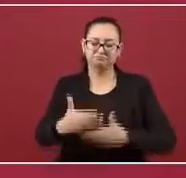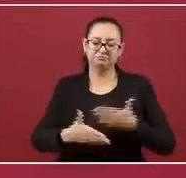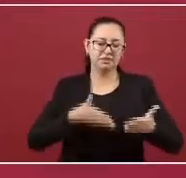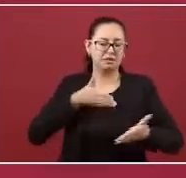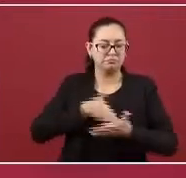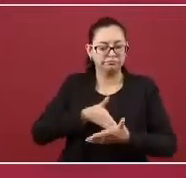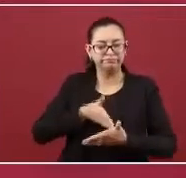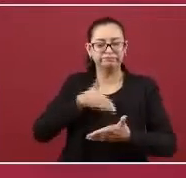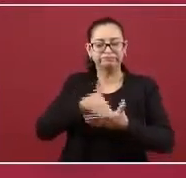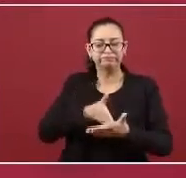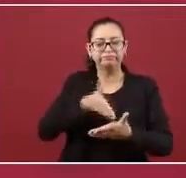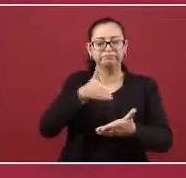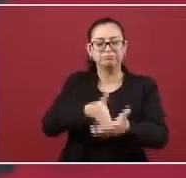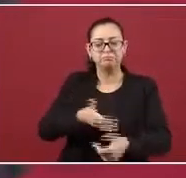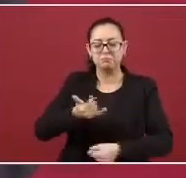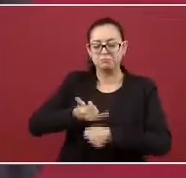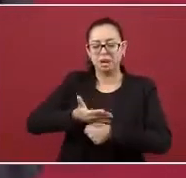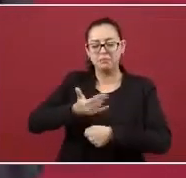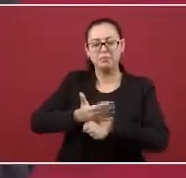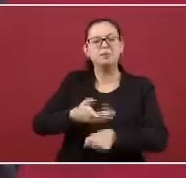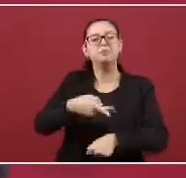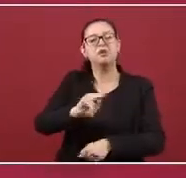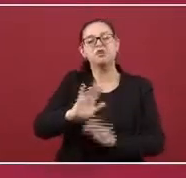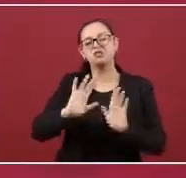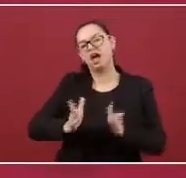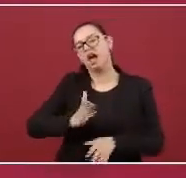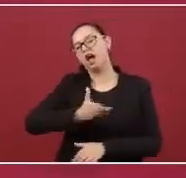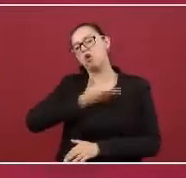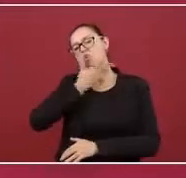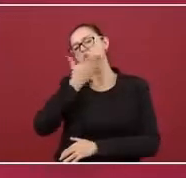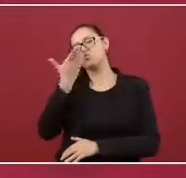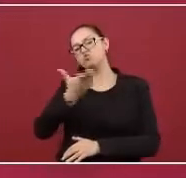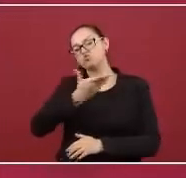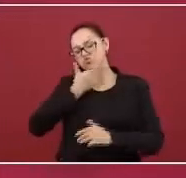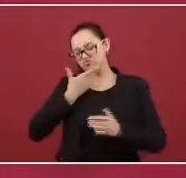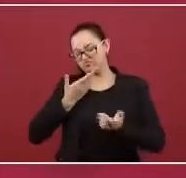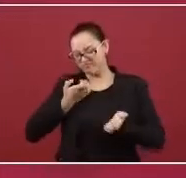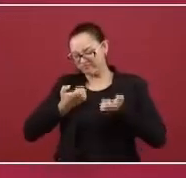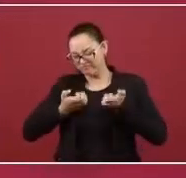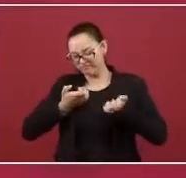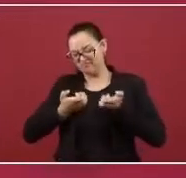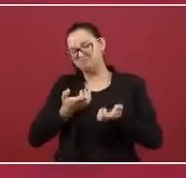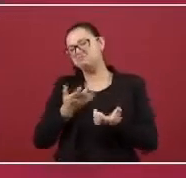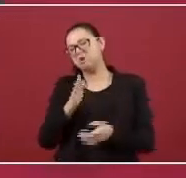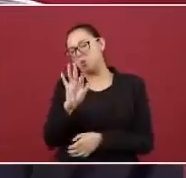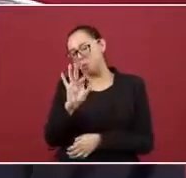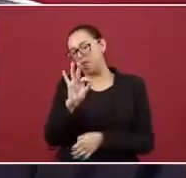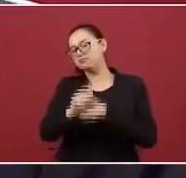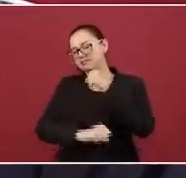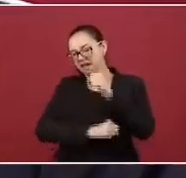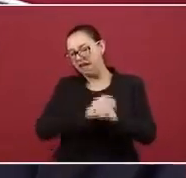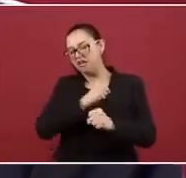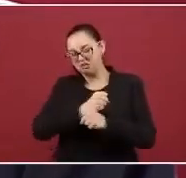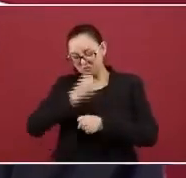pero afortunadamente estamos entrenados para eso. Nos pasamos como 40 años